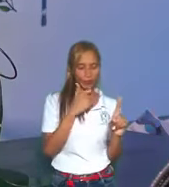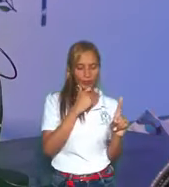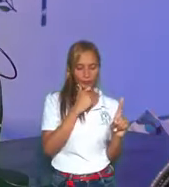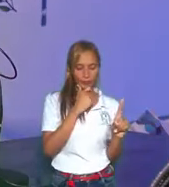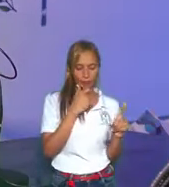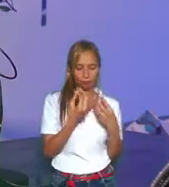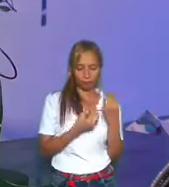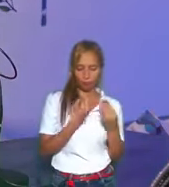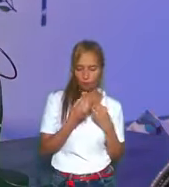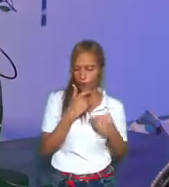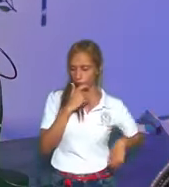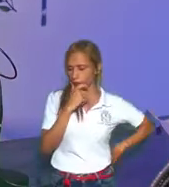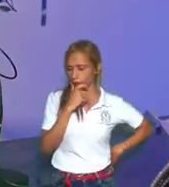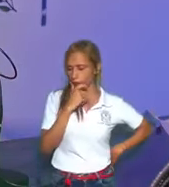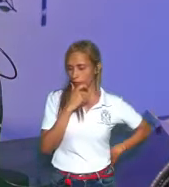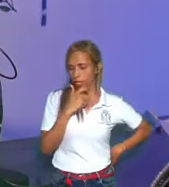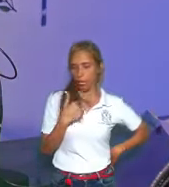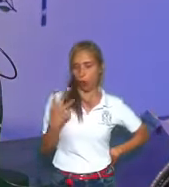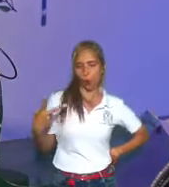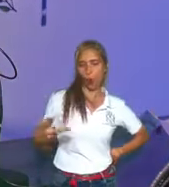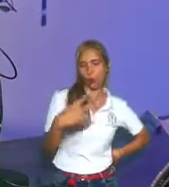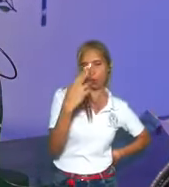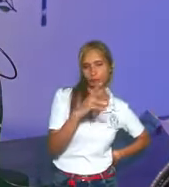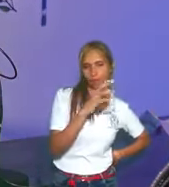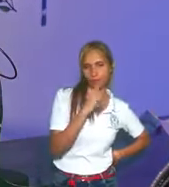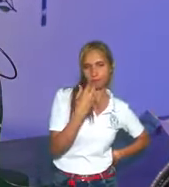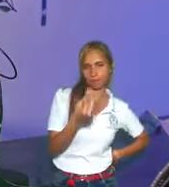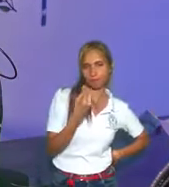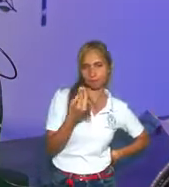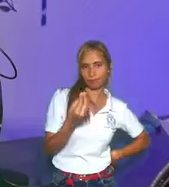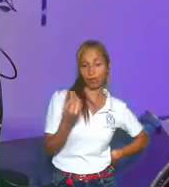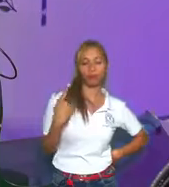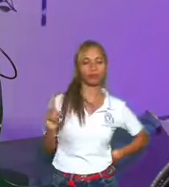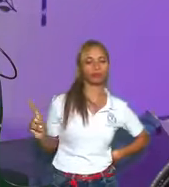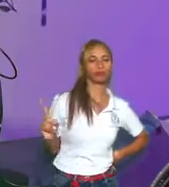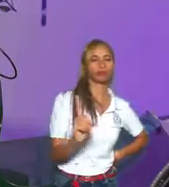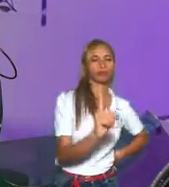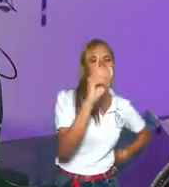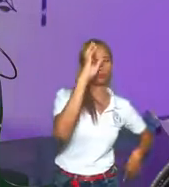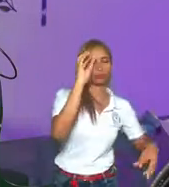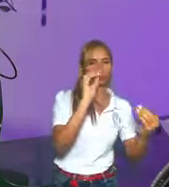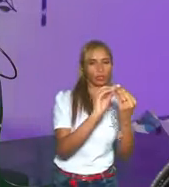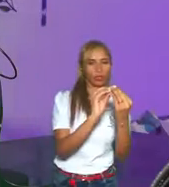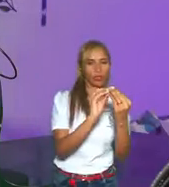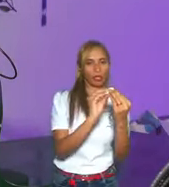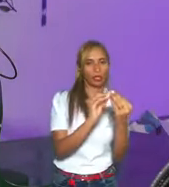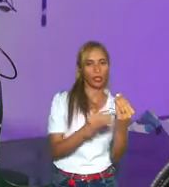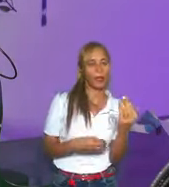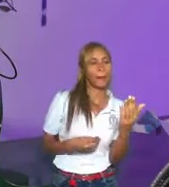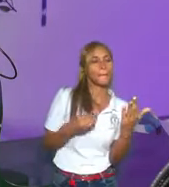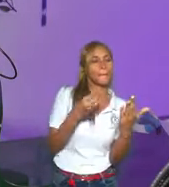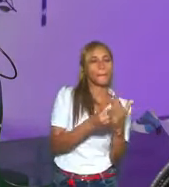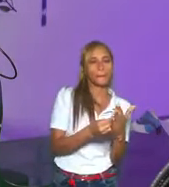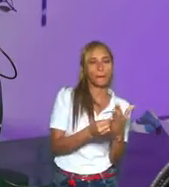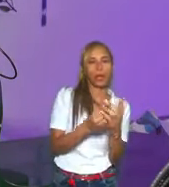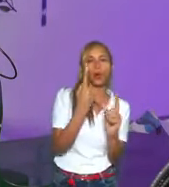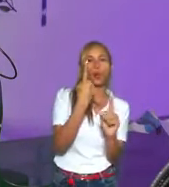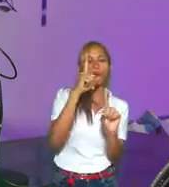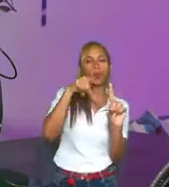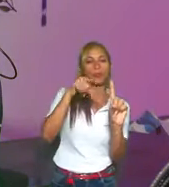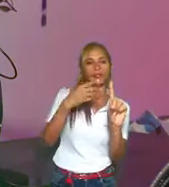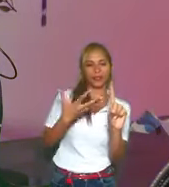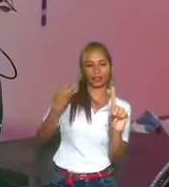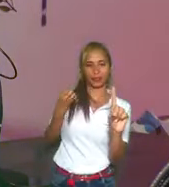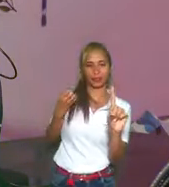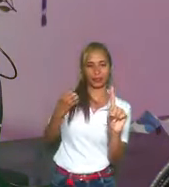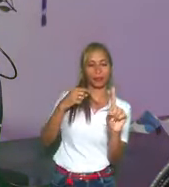para evitar la suspensión del servicio, ¿qué hago? Vengo y realizo el pago de la factura del mes anterior, ¿sí? Con eso